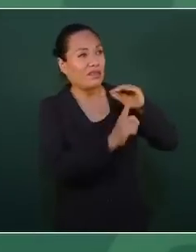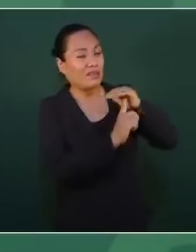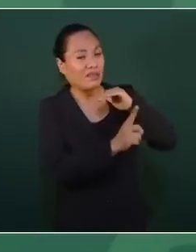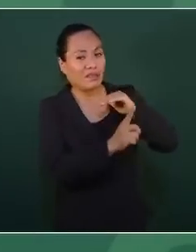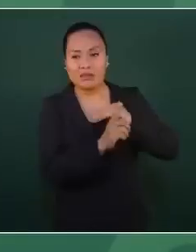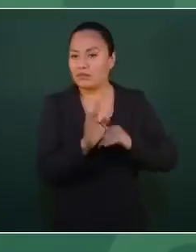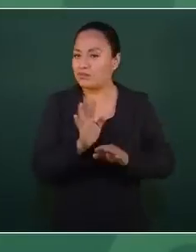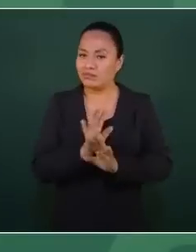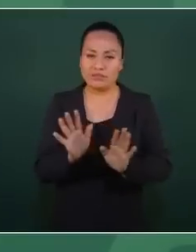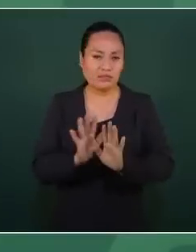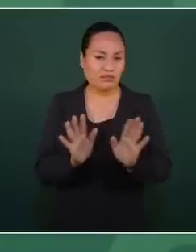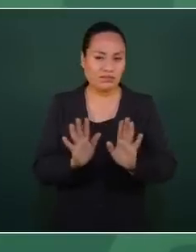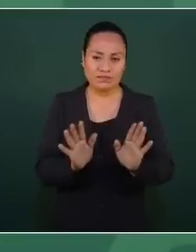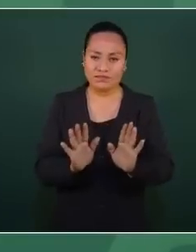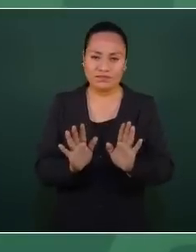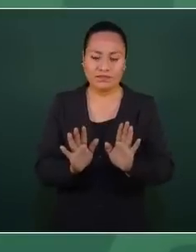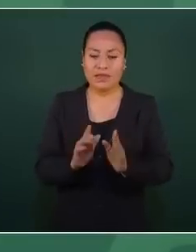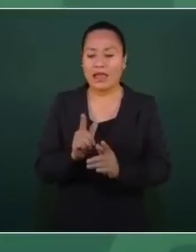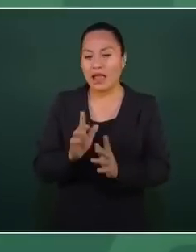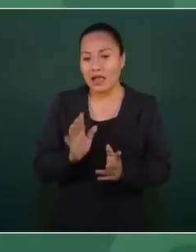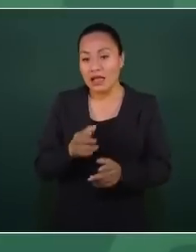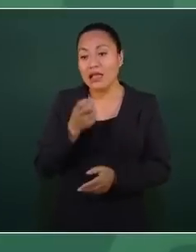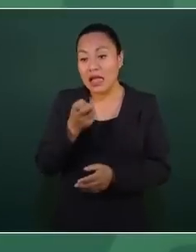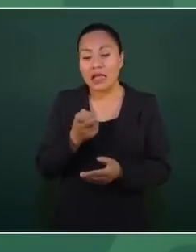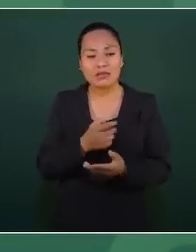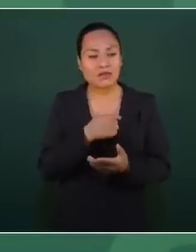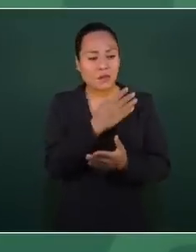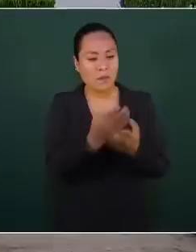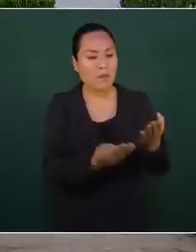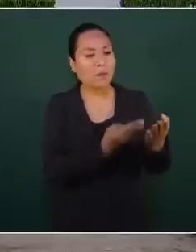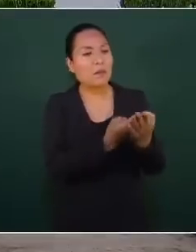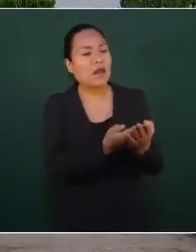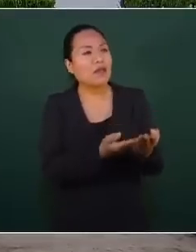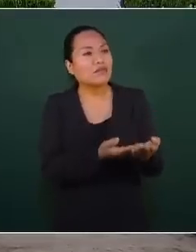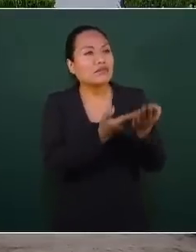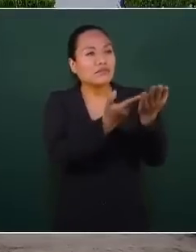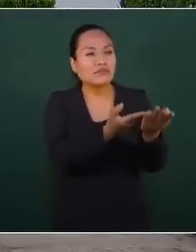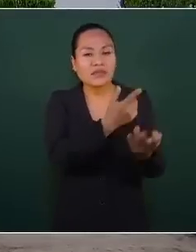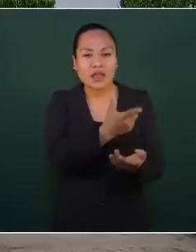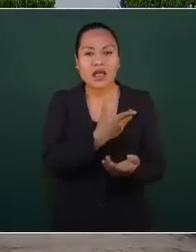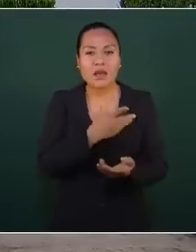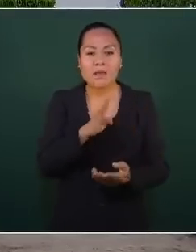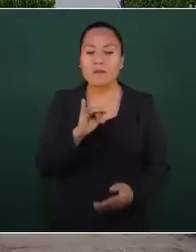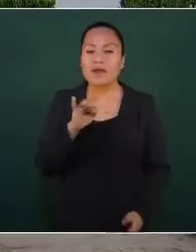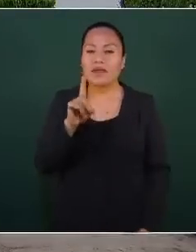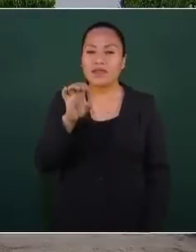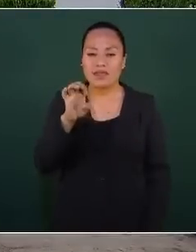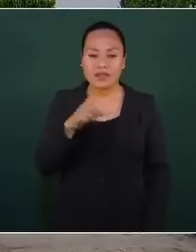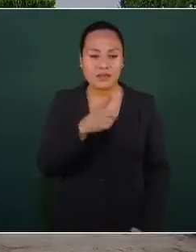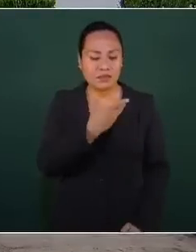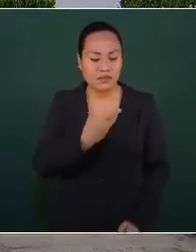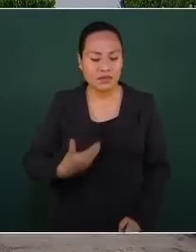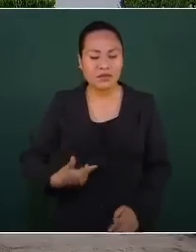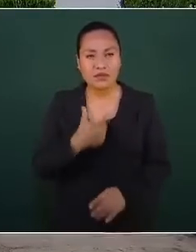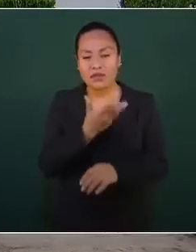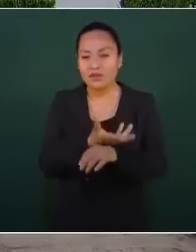que les estamos planteando en la carta al presidente Biden.